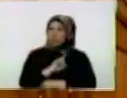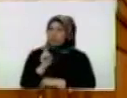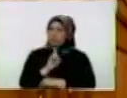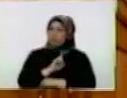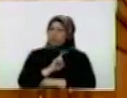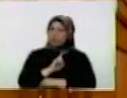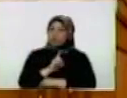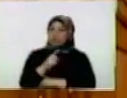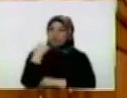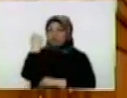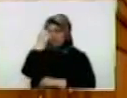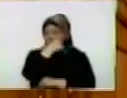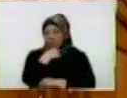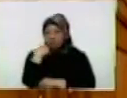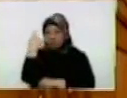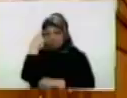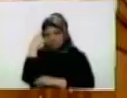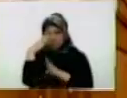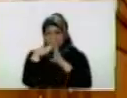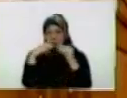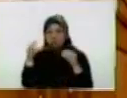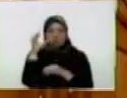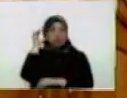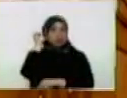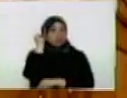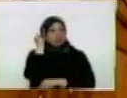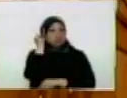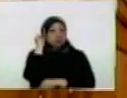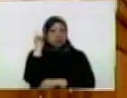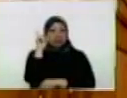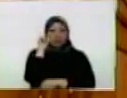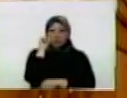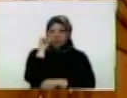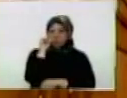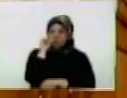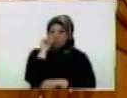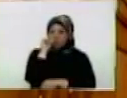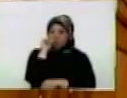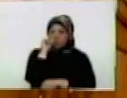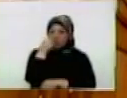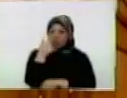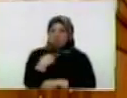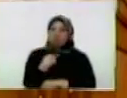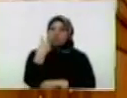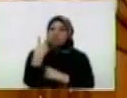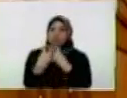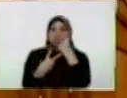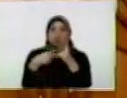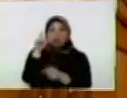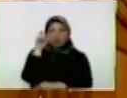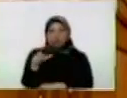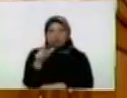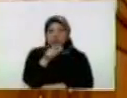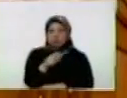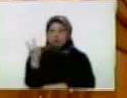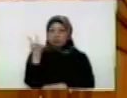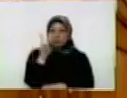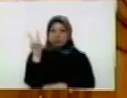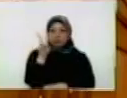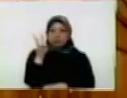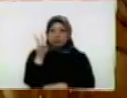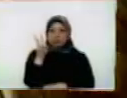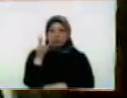veo el rostro de todas estas mujeres y hombres que son voceros del pueblo venezolano, veo